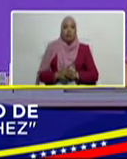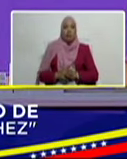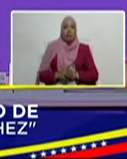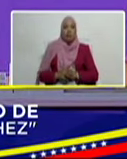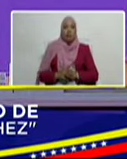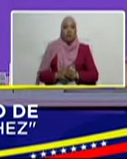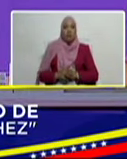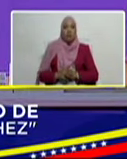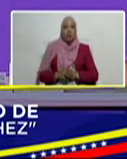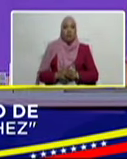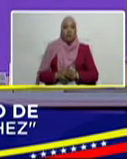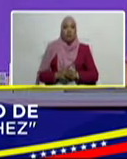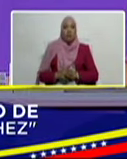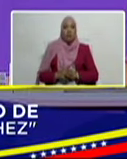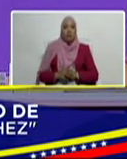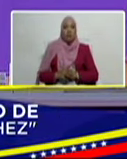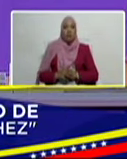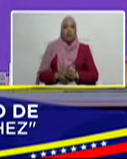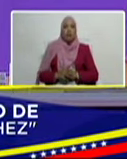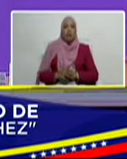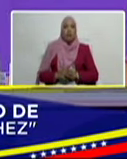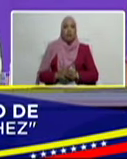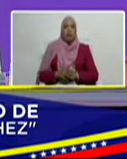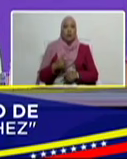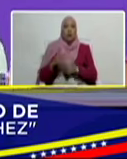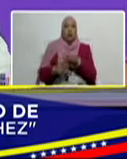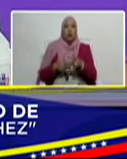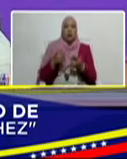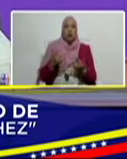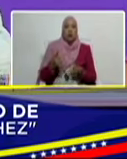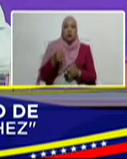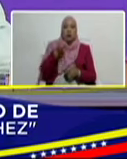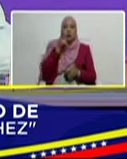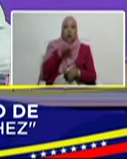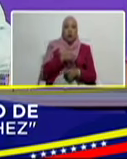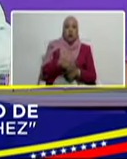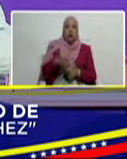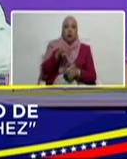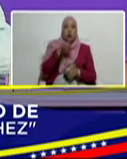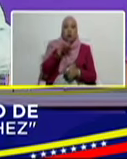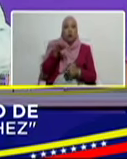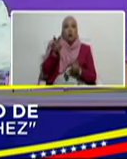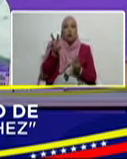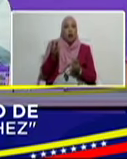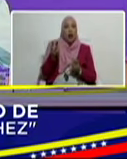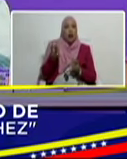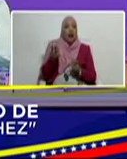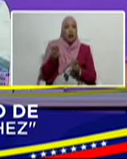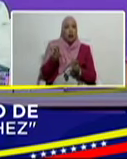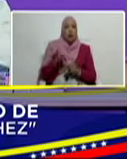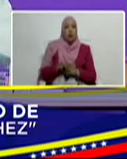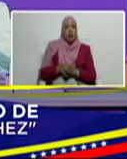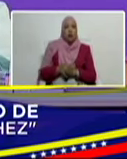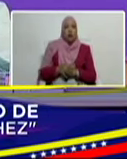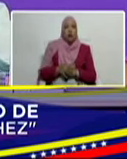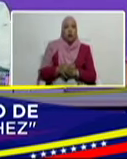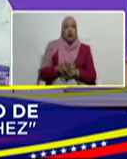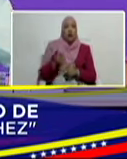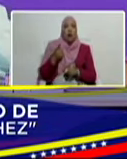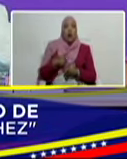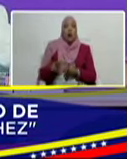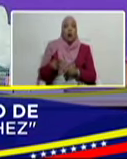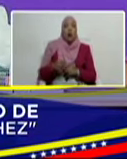Decidimos el 8 de marzo constituir un nuevo unitario,